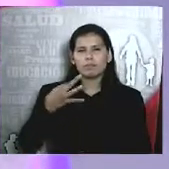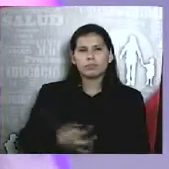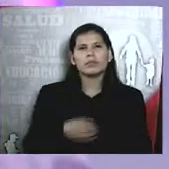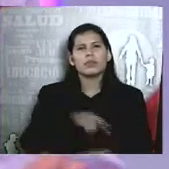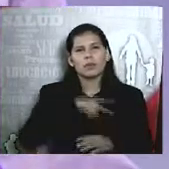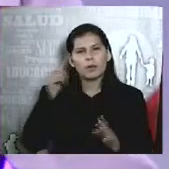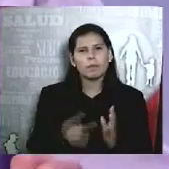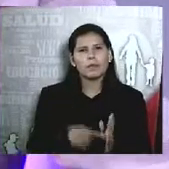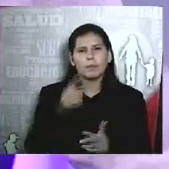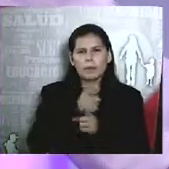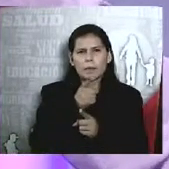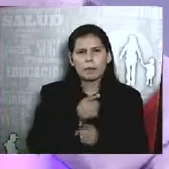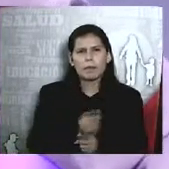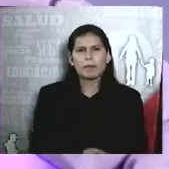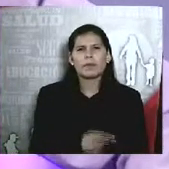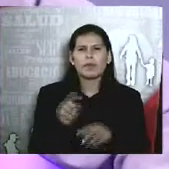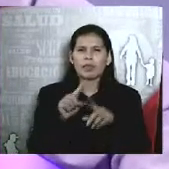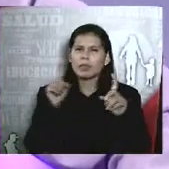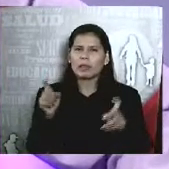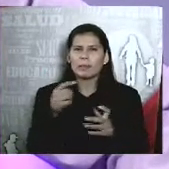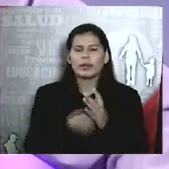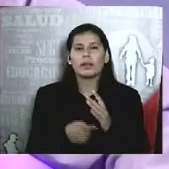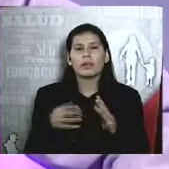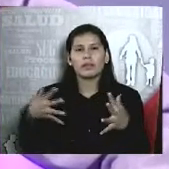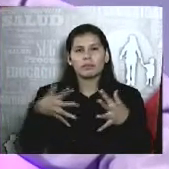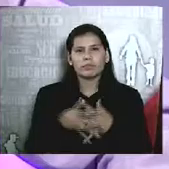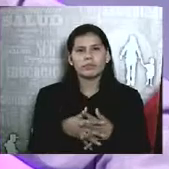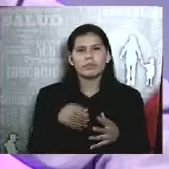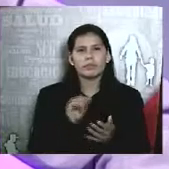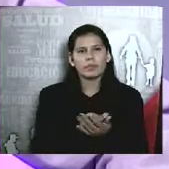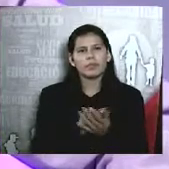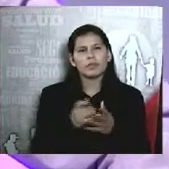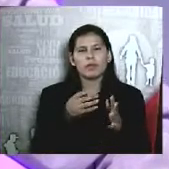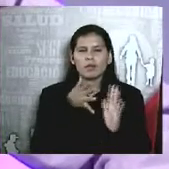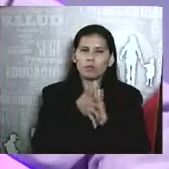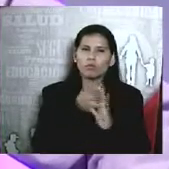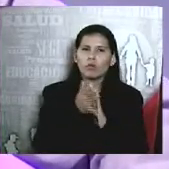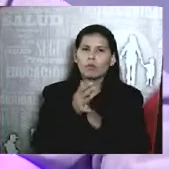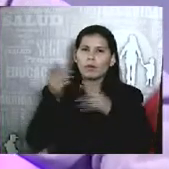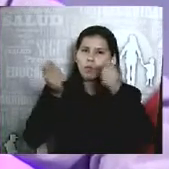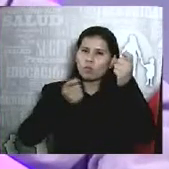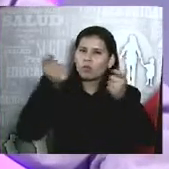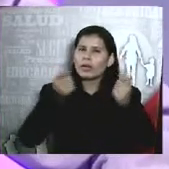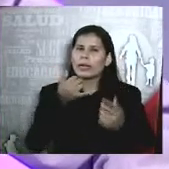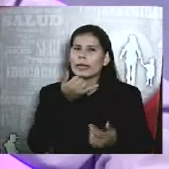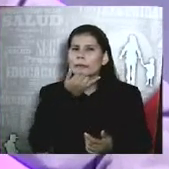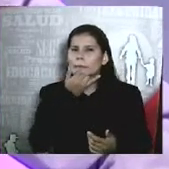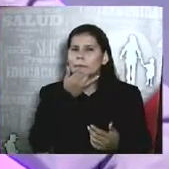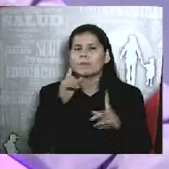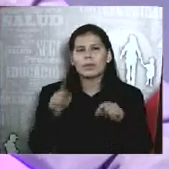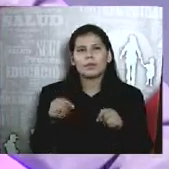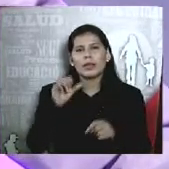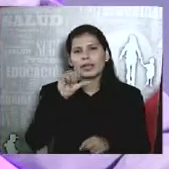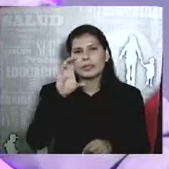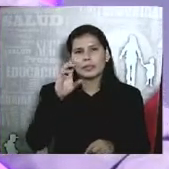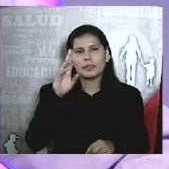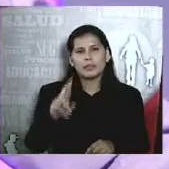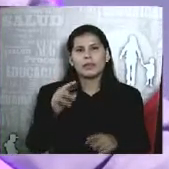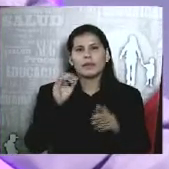cumplimiento de temas como la rendición de cuentas. Mi compromiso y el de mi equipo gerencial y de la ACR es